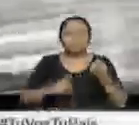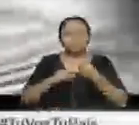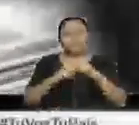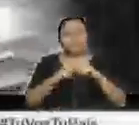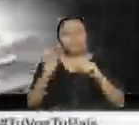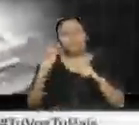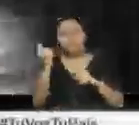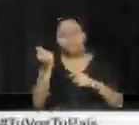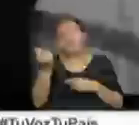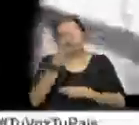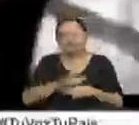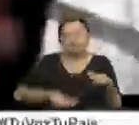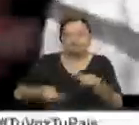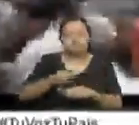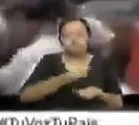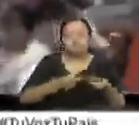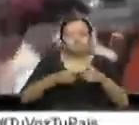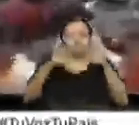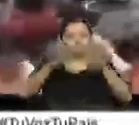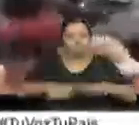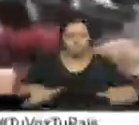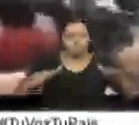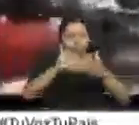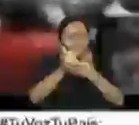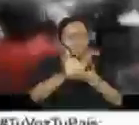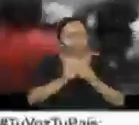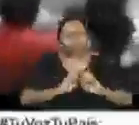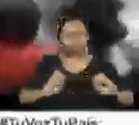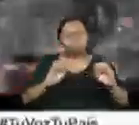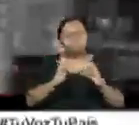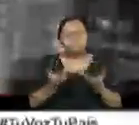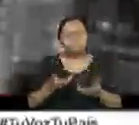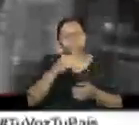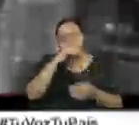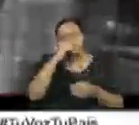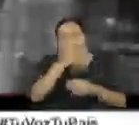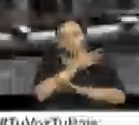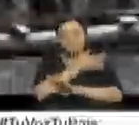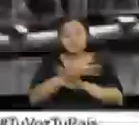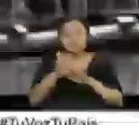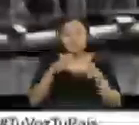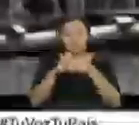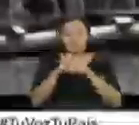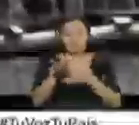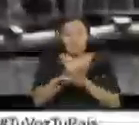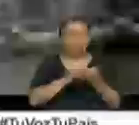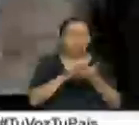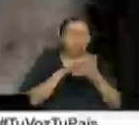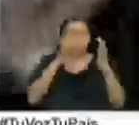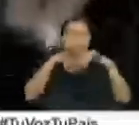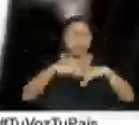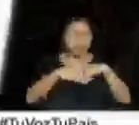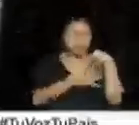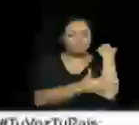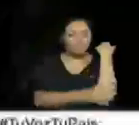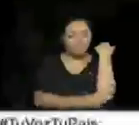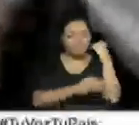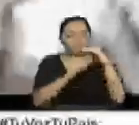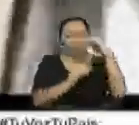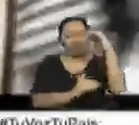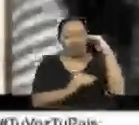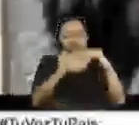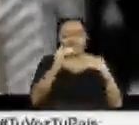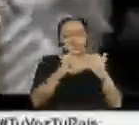corporativos en lugar de las grandes mayorías. Una época de inestabilidad, pobreza e inequidad.